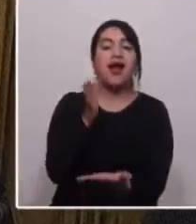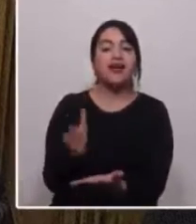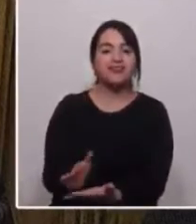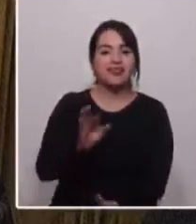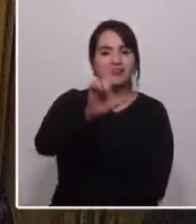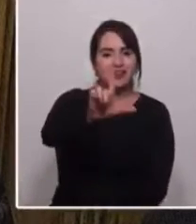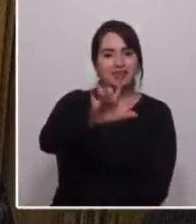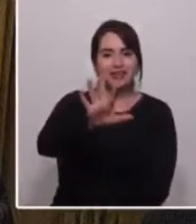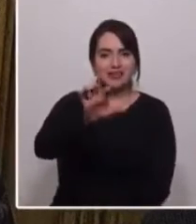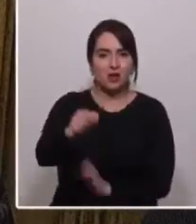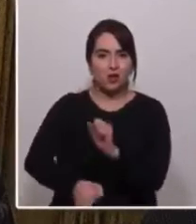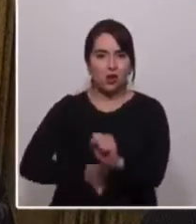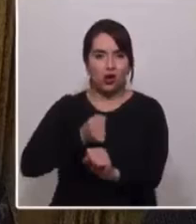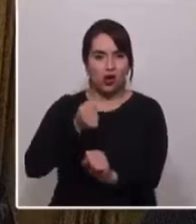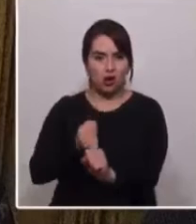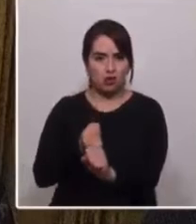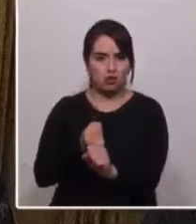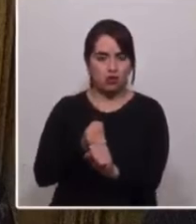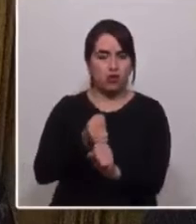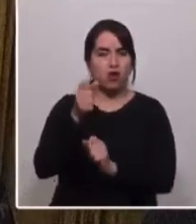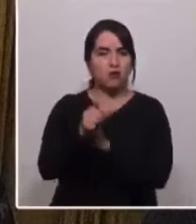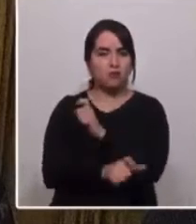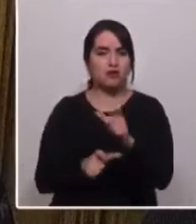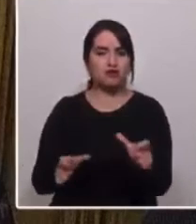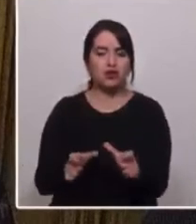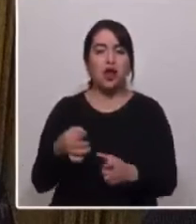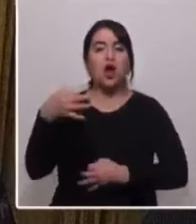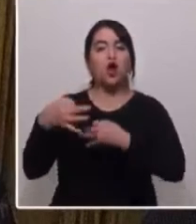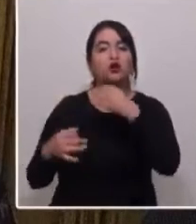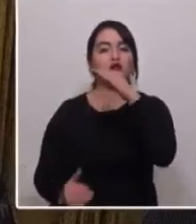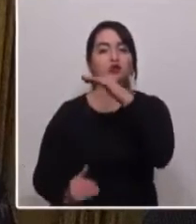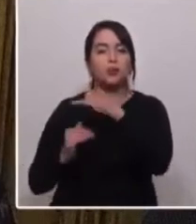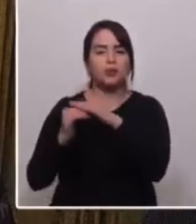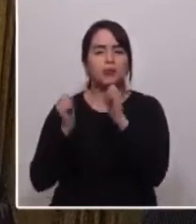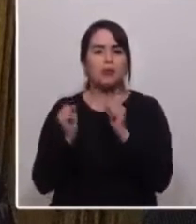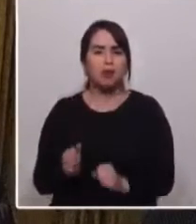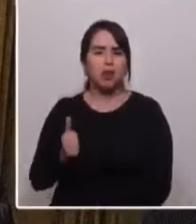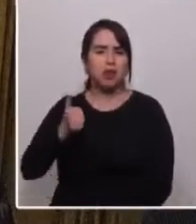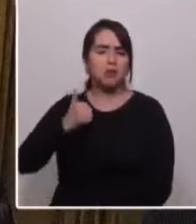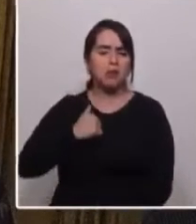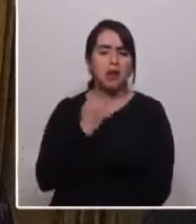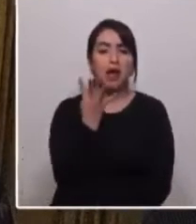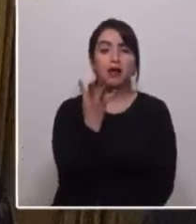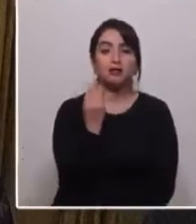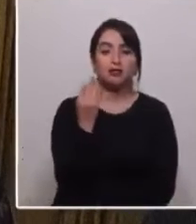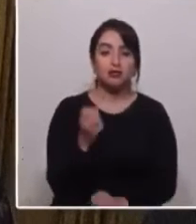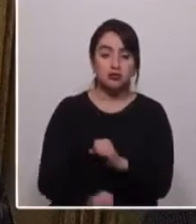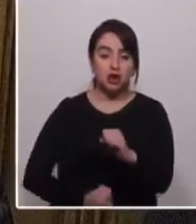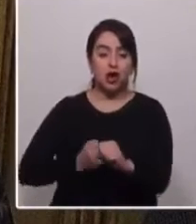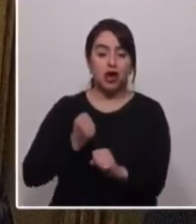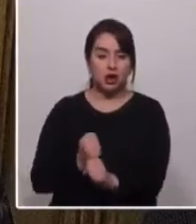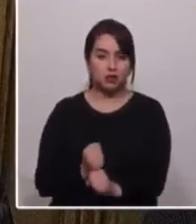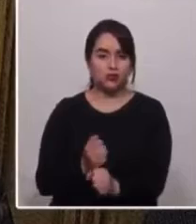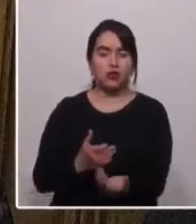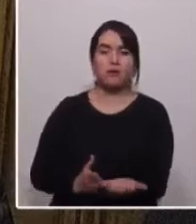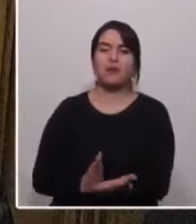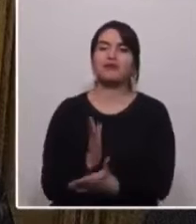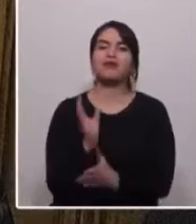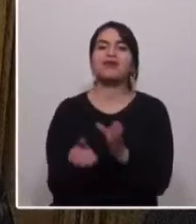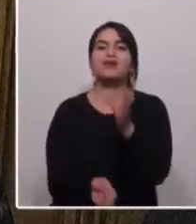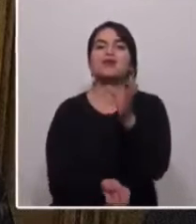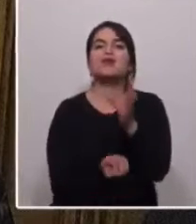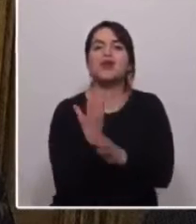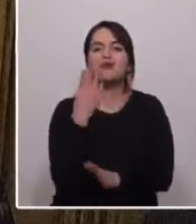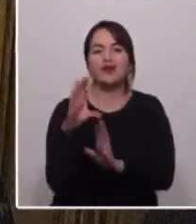años y quienes se desempeñan en la Corte Suprema podrán cumplir 14 años a partir de la entrada en vigencia